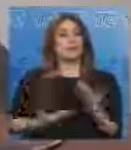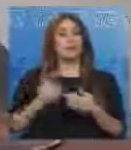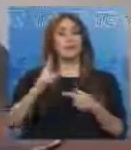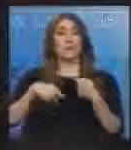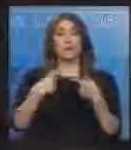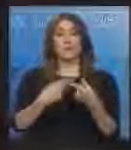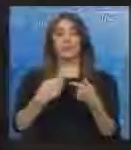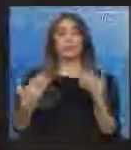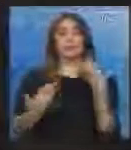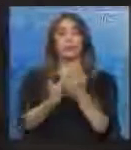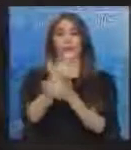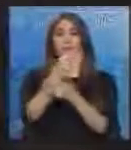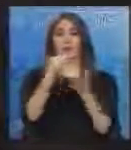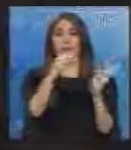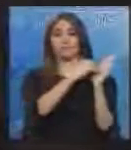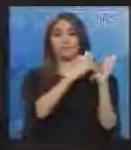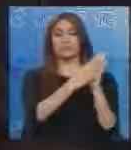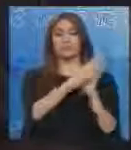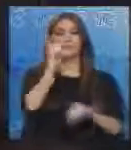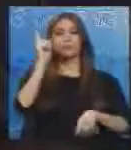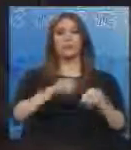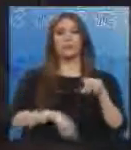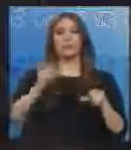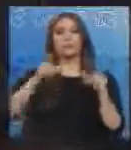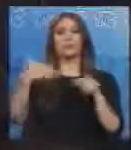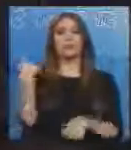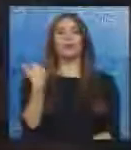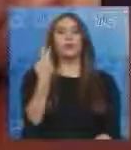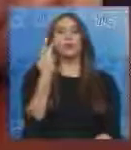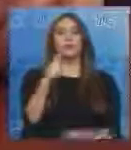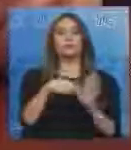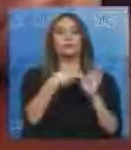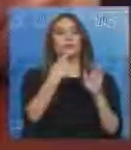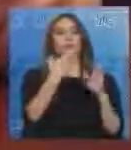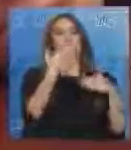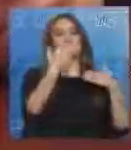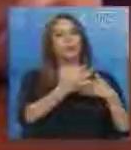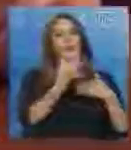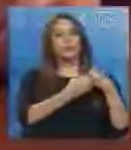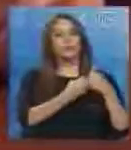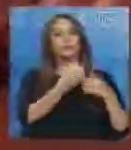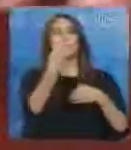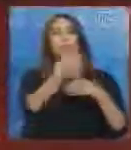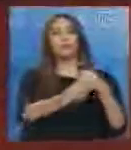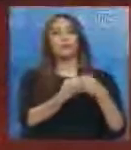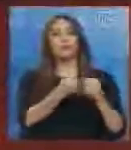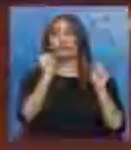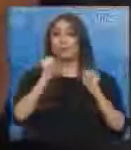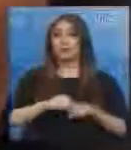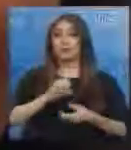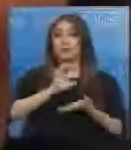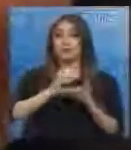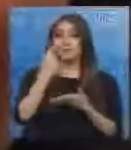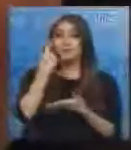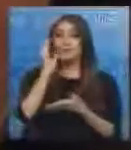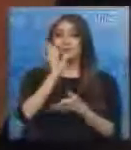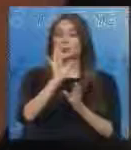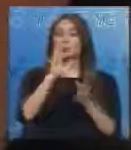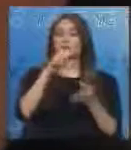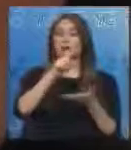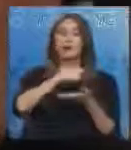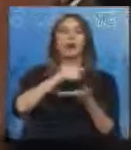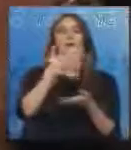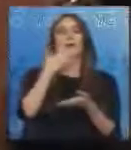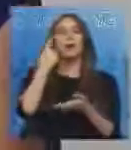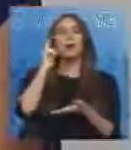si se incorpora la transitoria que impediría que las autoridades que tienen dos periodos consecutivos en el cargo se postulen nuevamente, aplique también en las elecciones locales